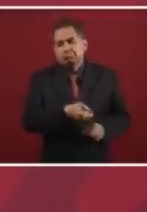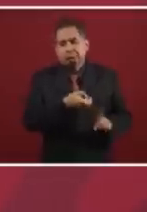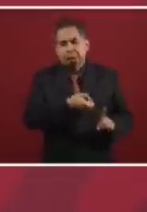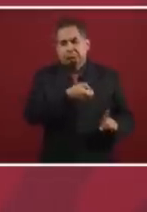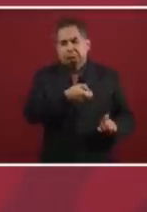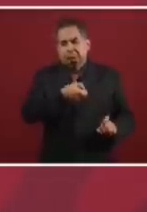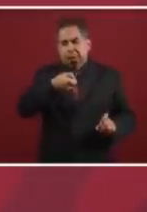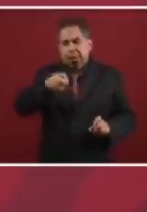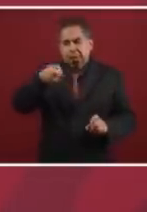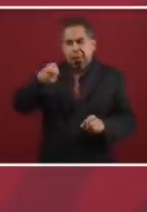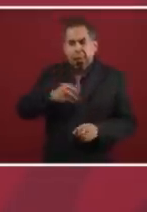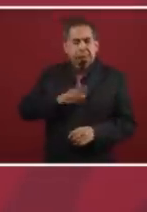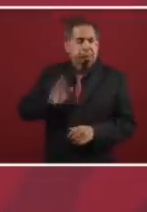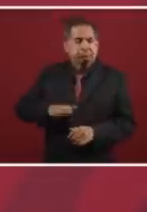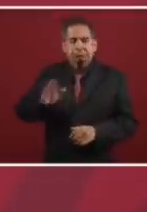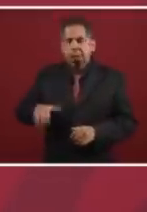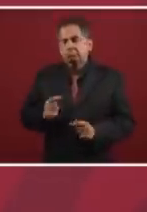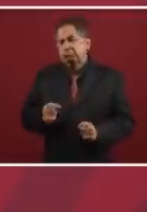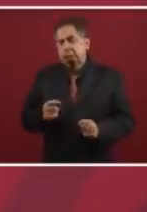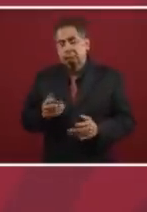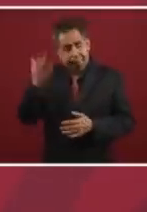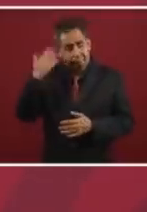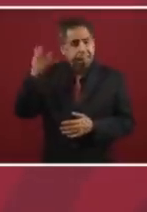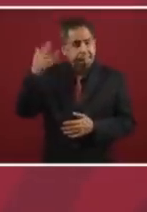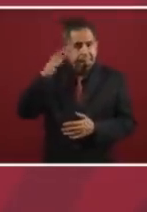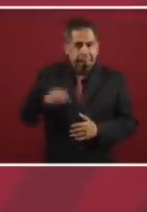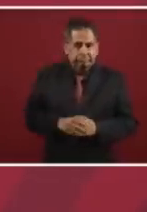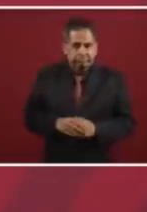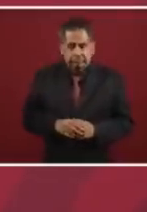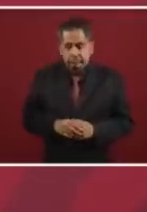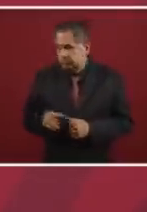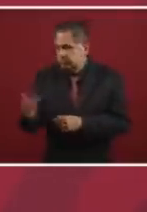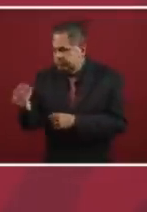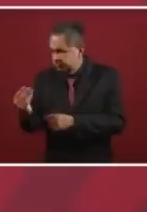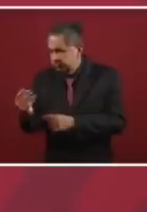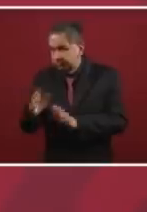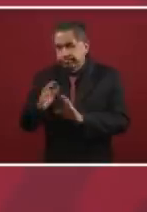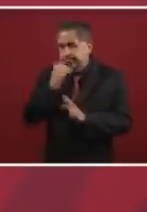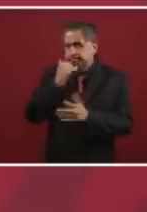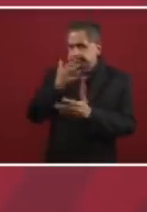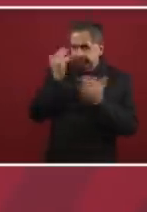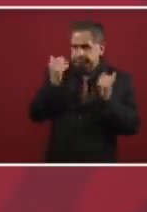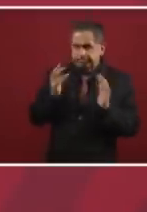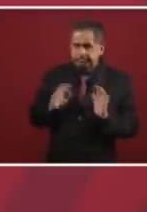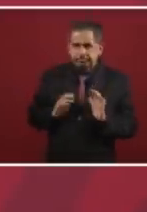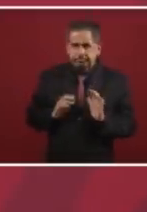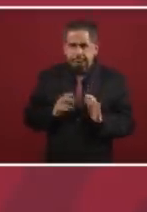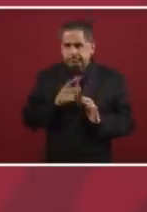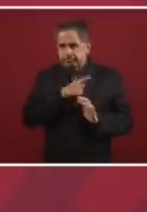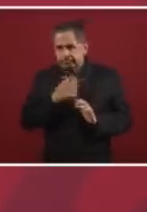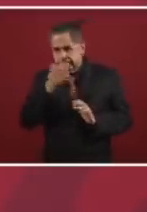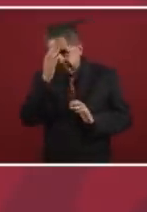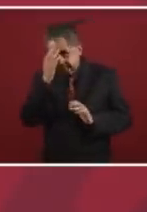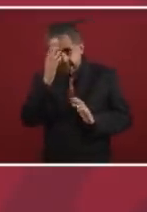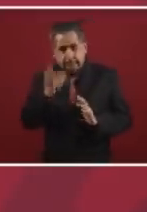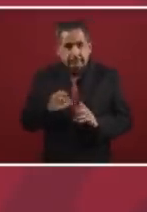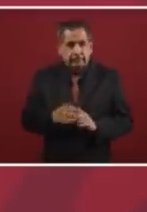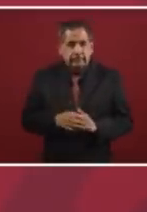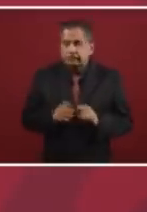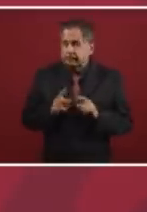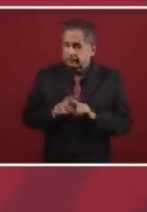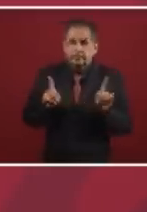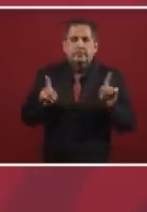no sabemos no tendríamos que conocer es que es